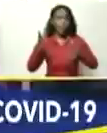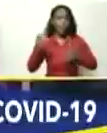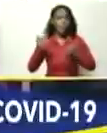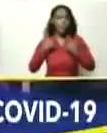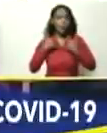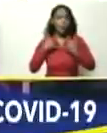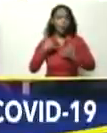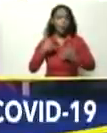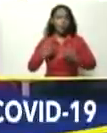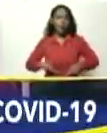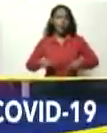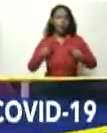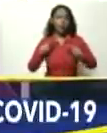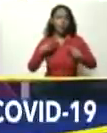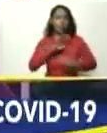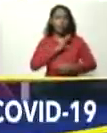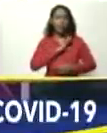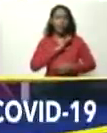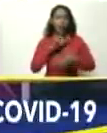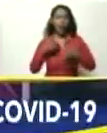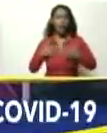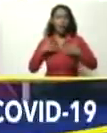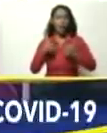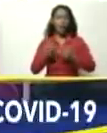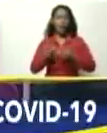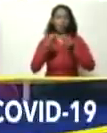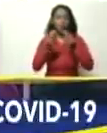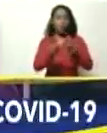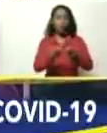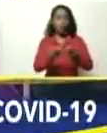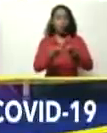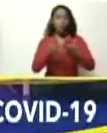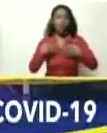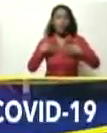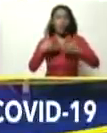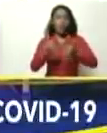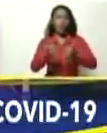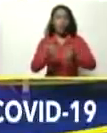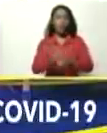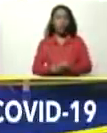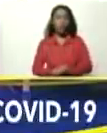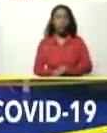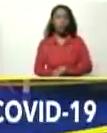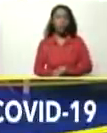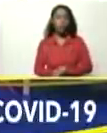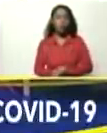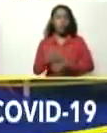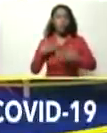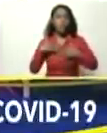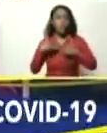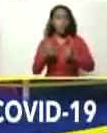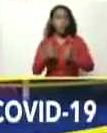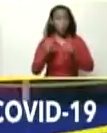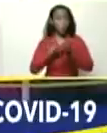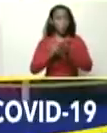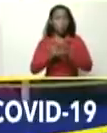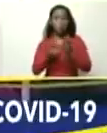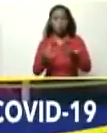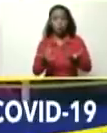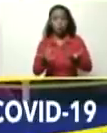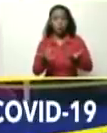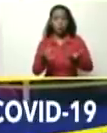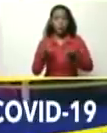vida. La salud. La salud. Con salud,